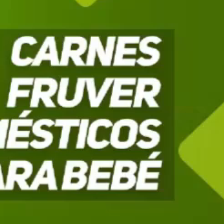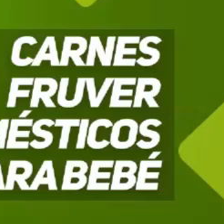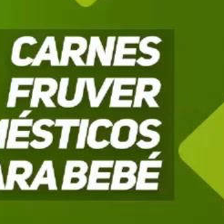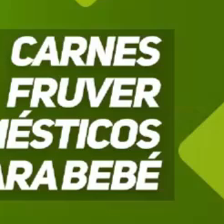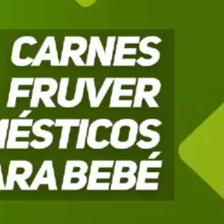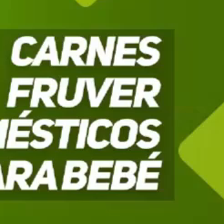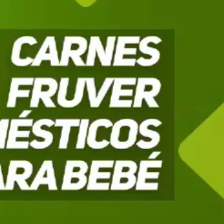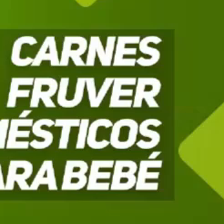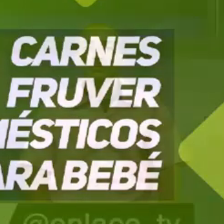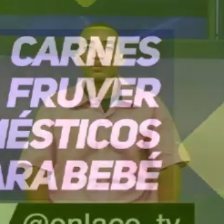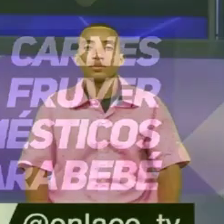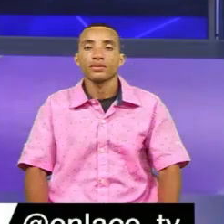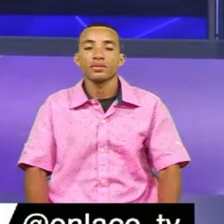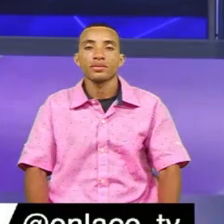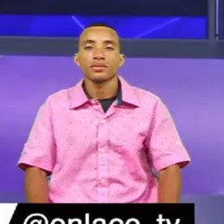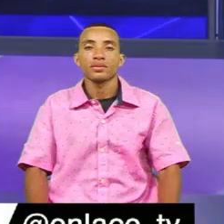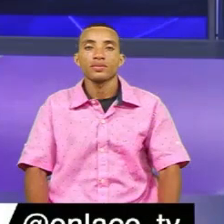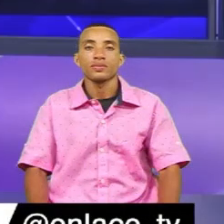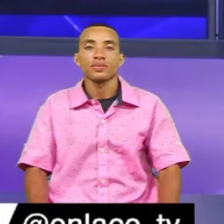Cafaba.